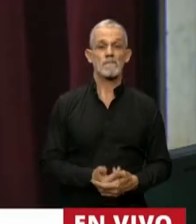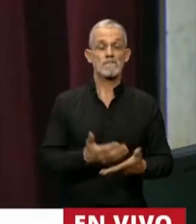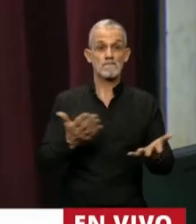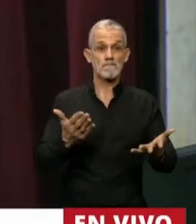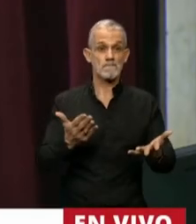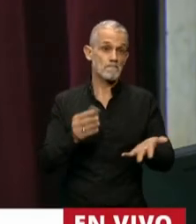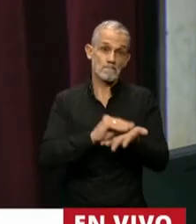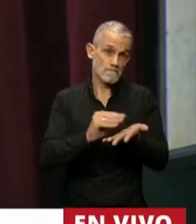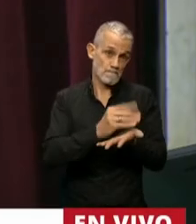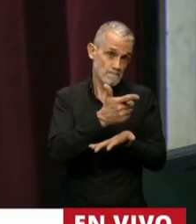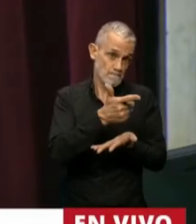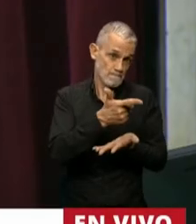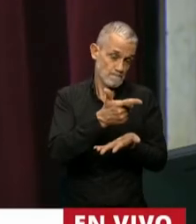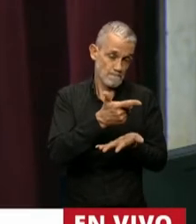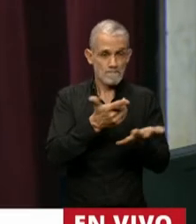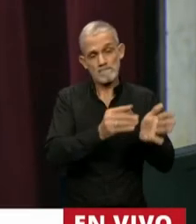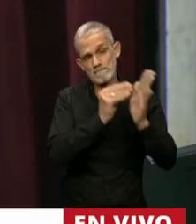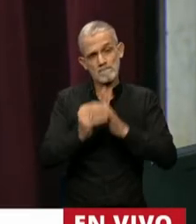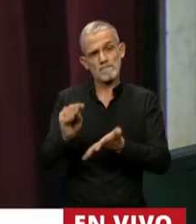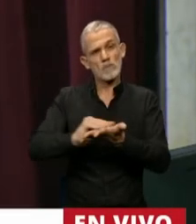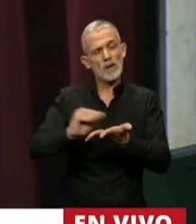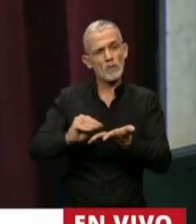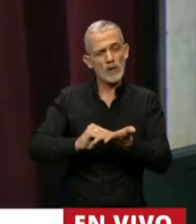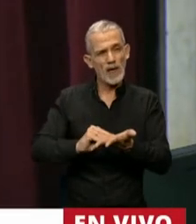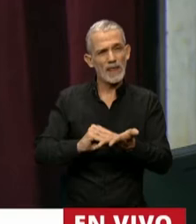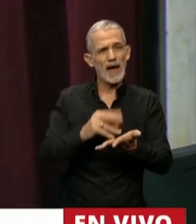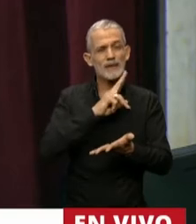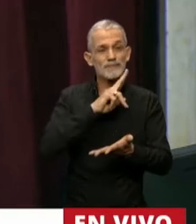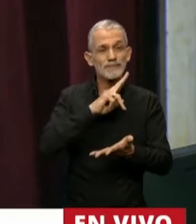Bueno, continúa la diputada